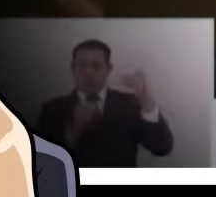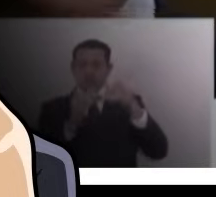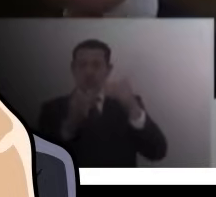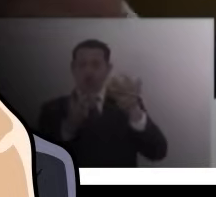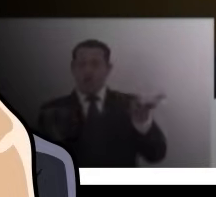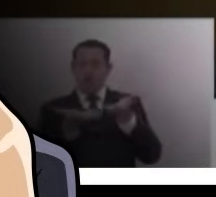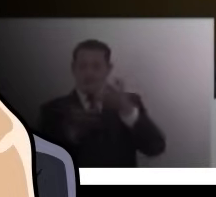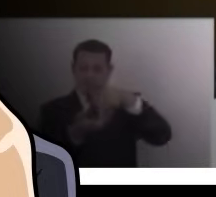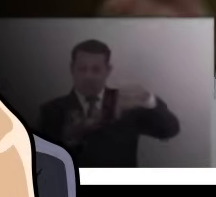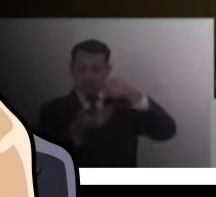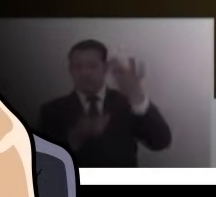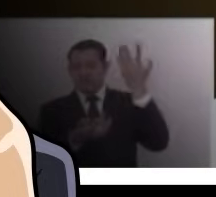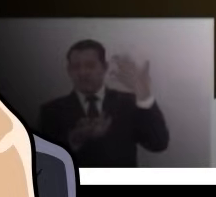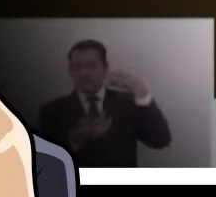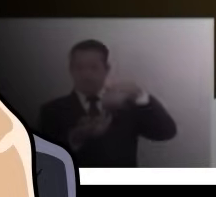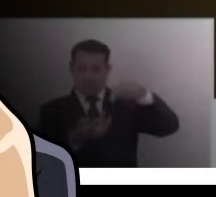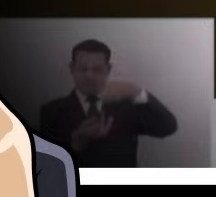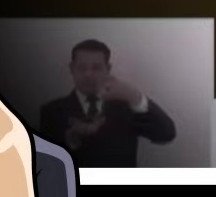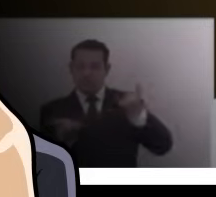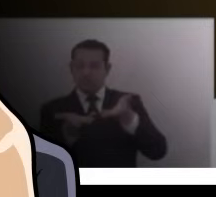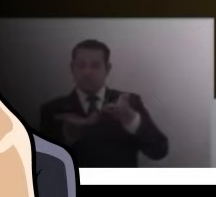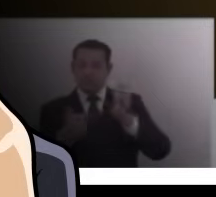lo hacían ustedes.